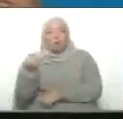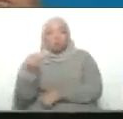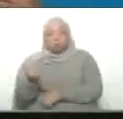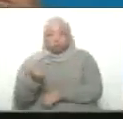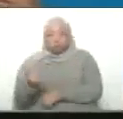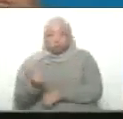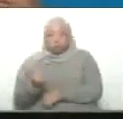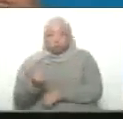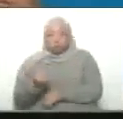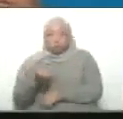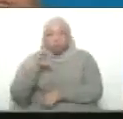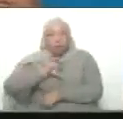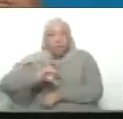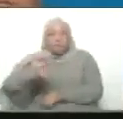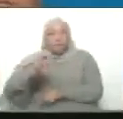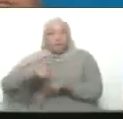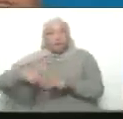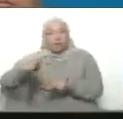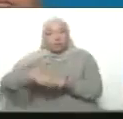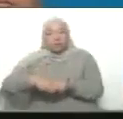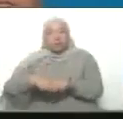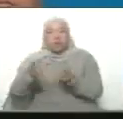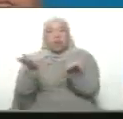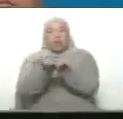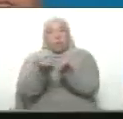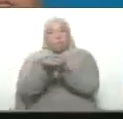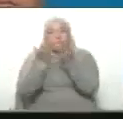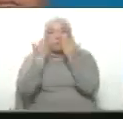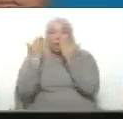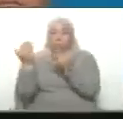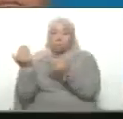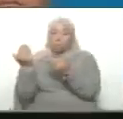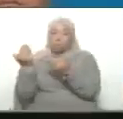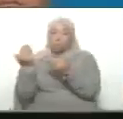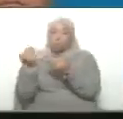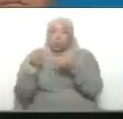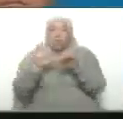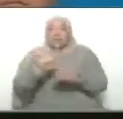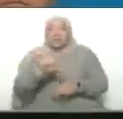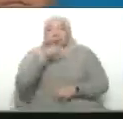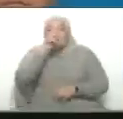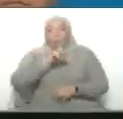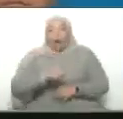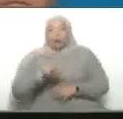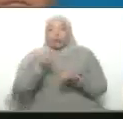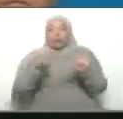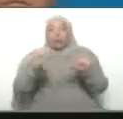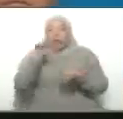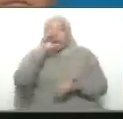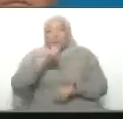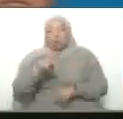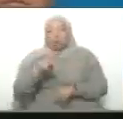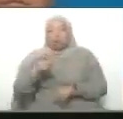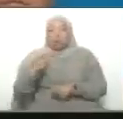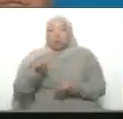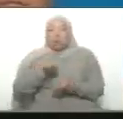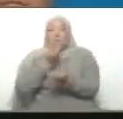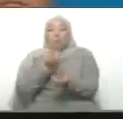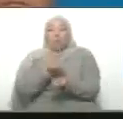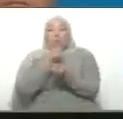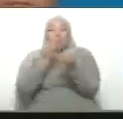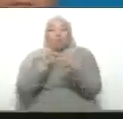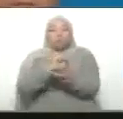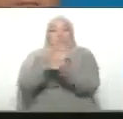y niñas de esta patria. Y podemos ver allí las expresiones, un niño ya de 5 años, de 6 años, cómo se expresa con